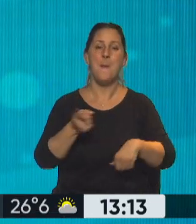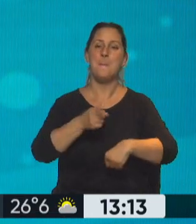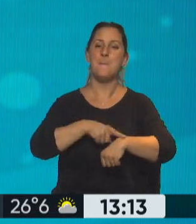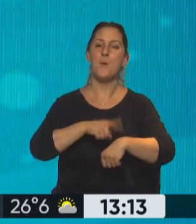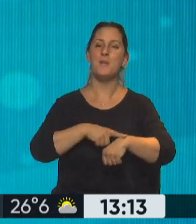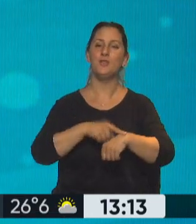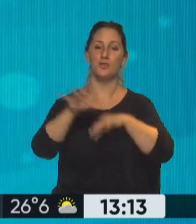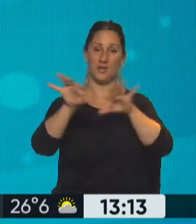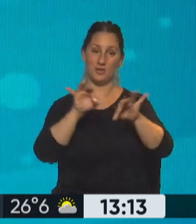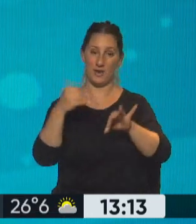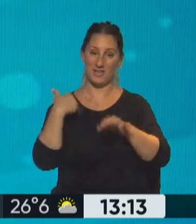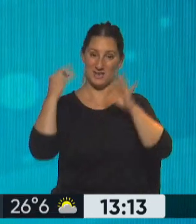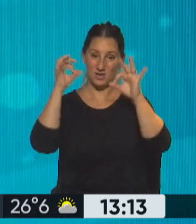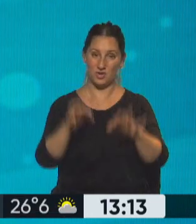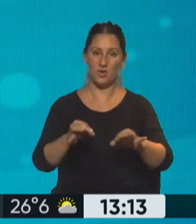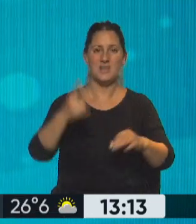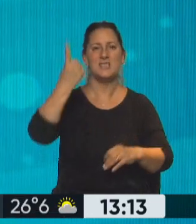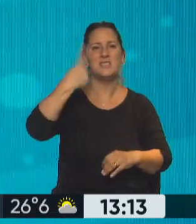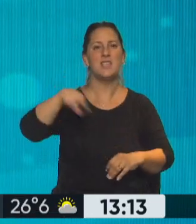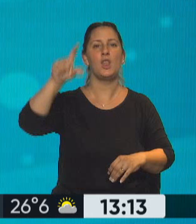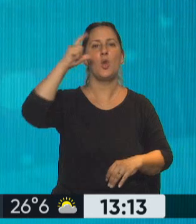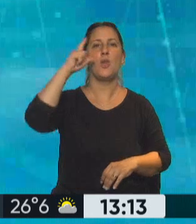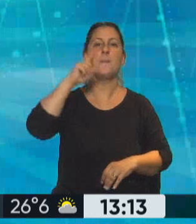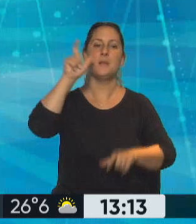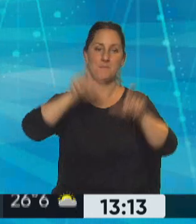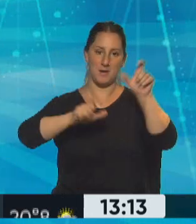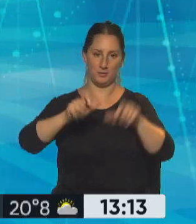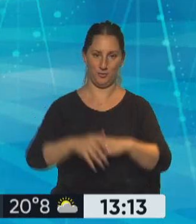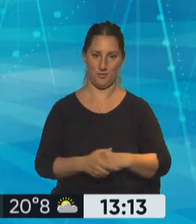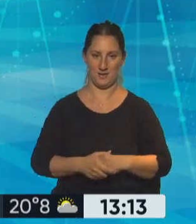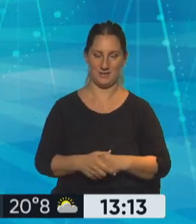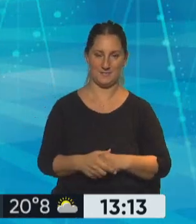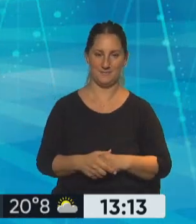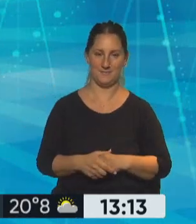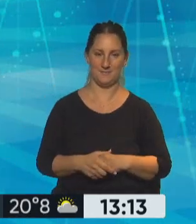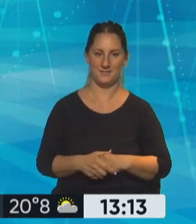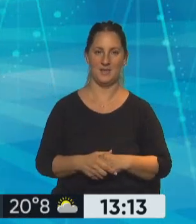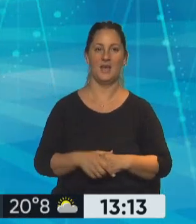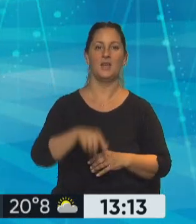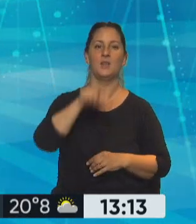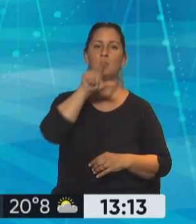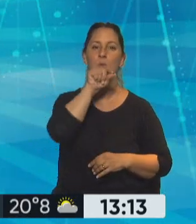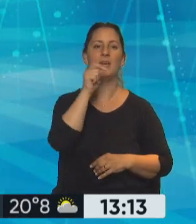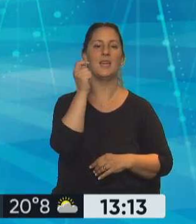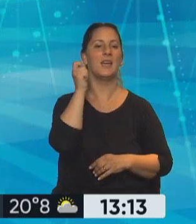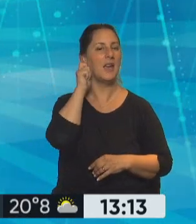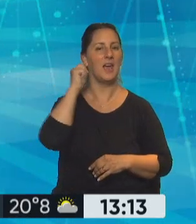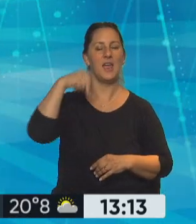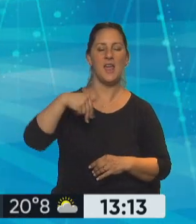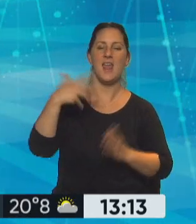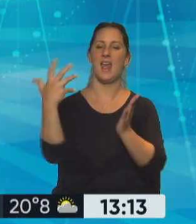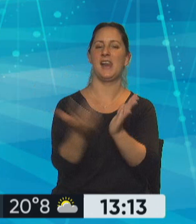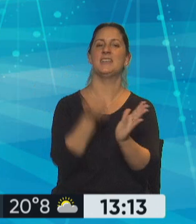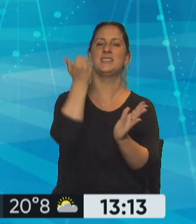la selección a festejar ciento Diez mil personas y aquí justamente la cuenta de Twitter de agn rescata el